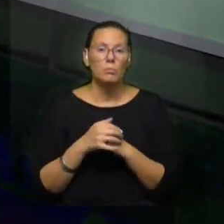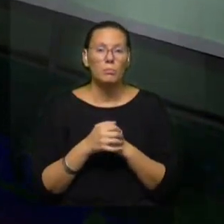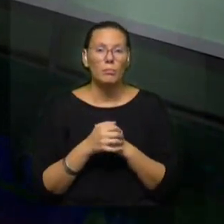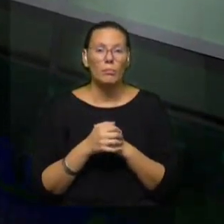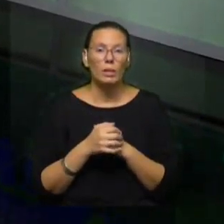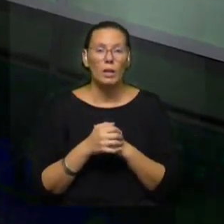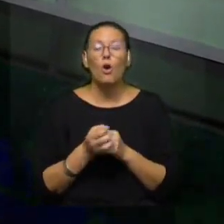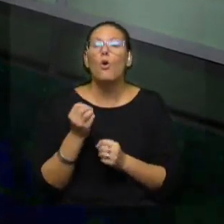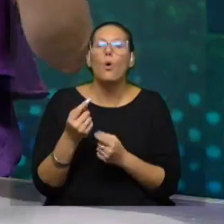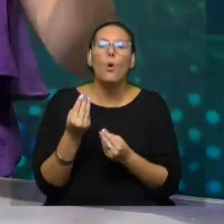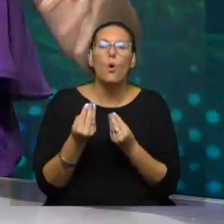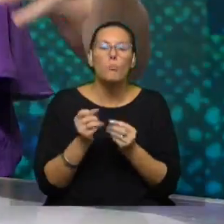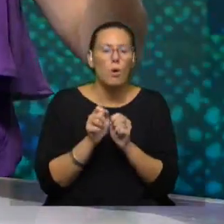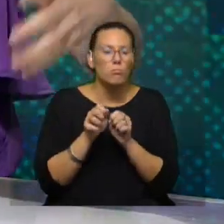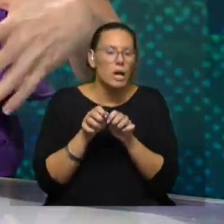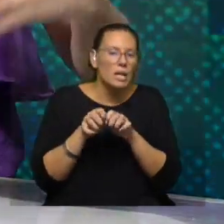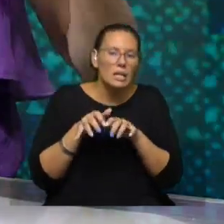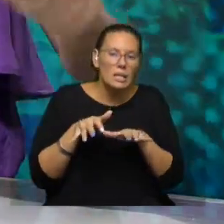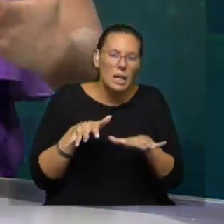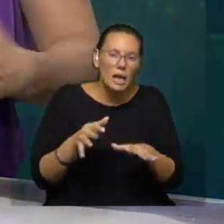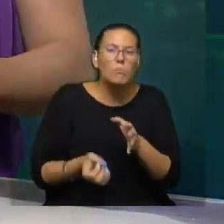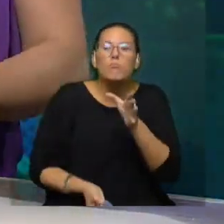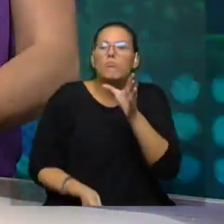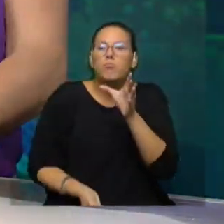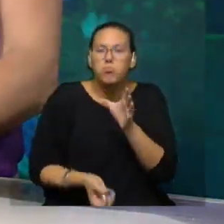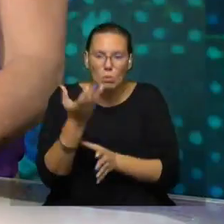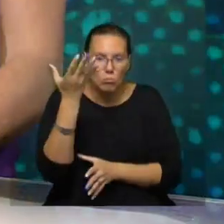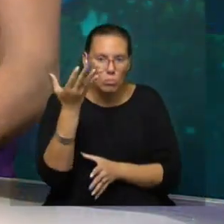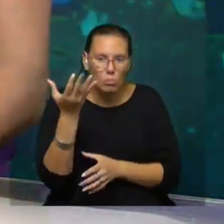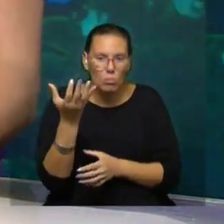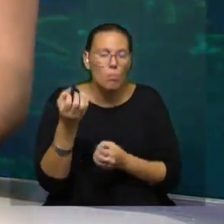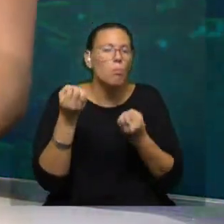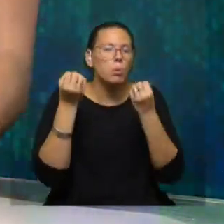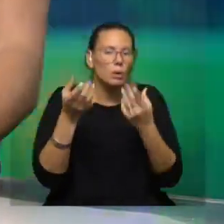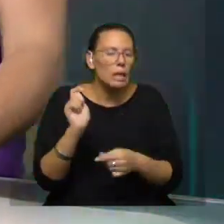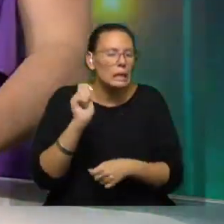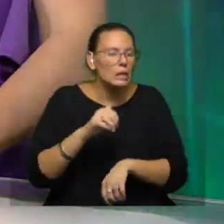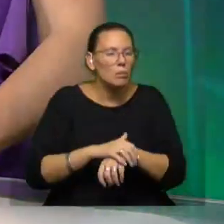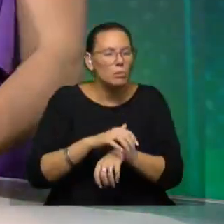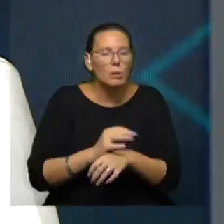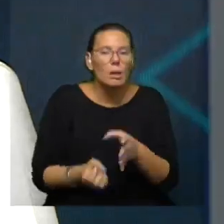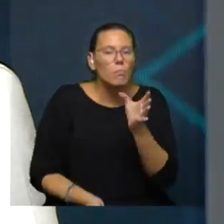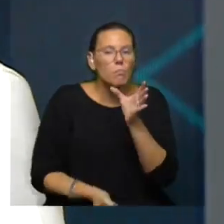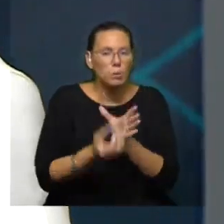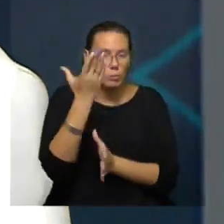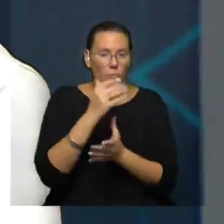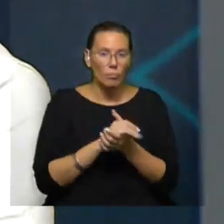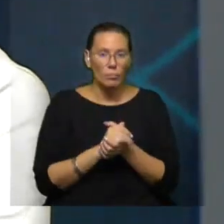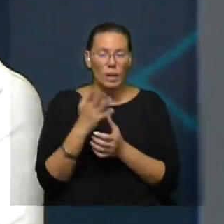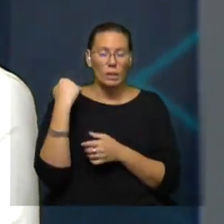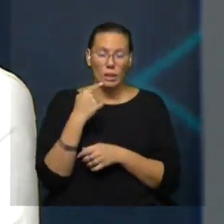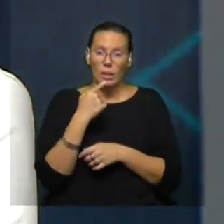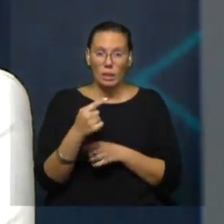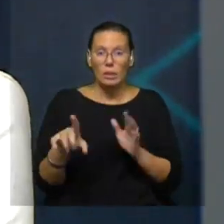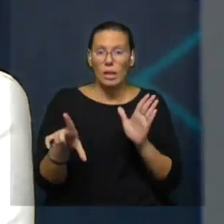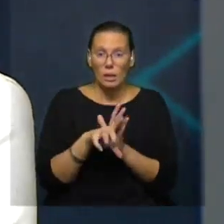la génesis, ¿no? De esta red, cómo se crea, por qué se crea, quiénes la crean. Bueno, como dijiste, la